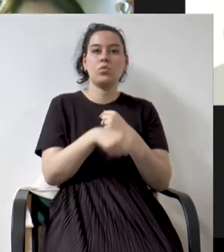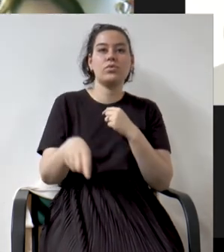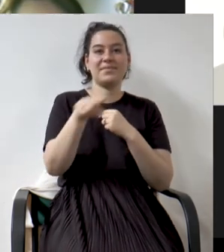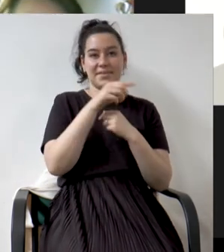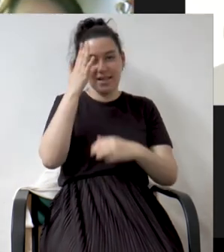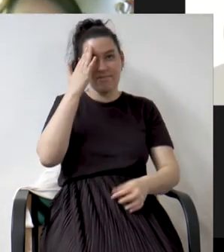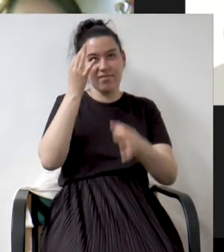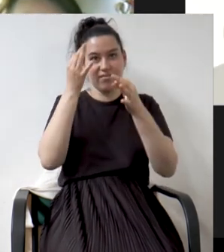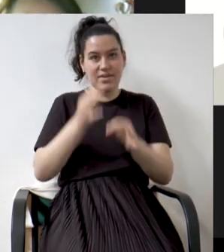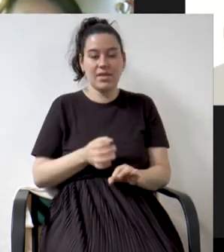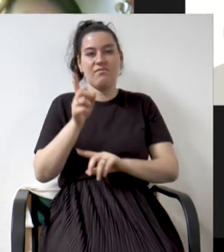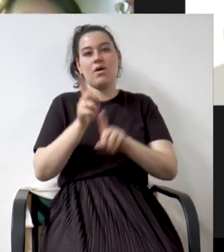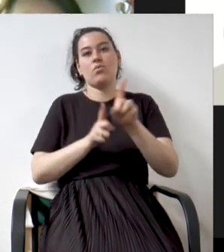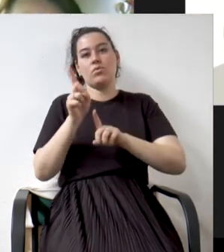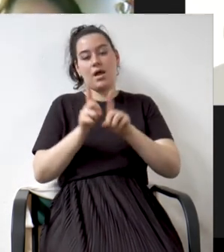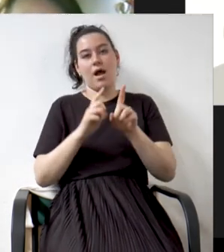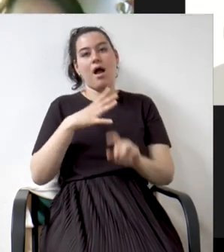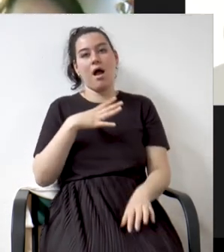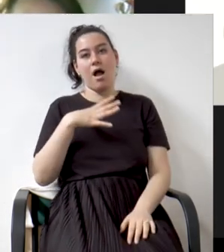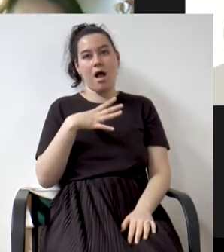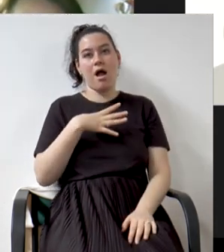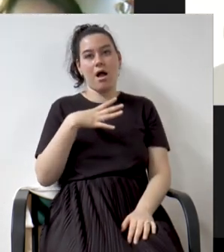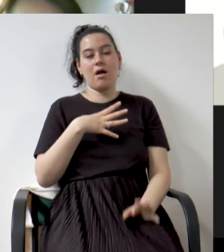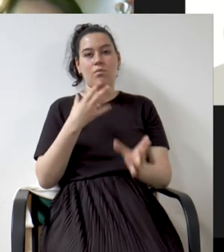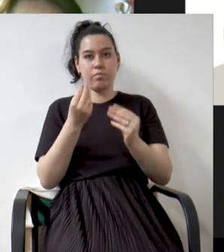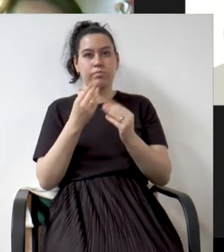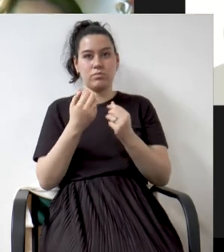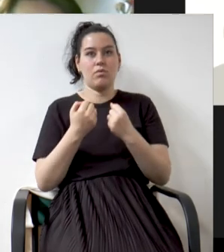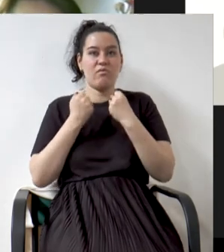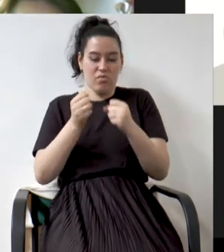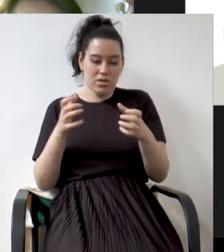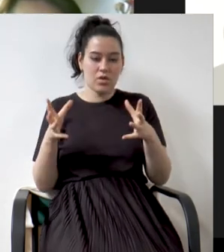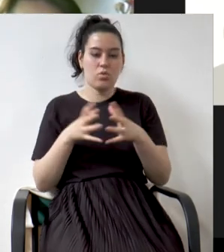bien que la Universidad de la República tiene rincones muy fuertes académicamente y